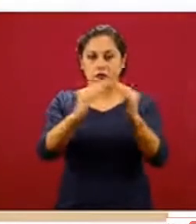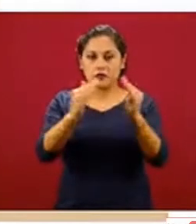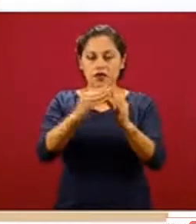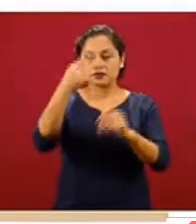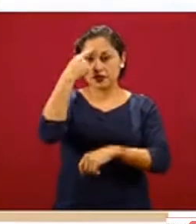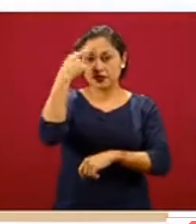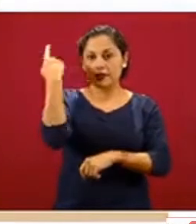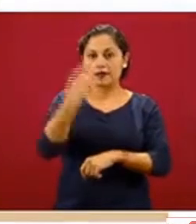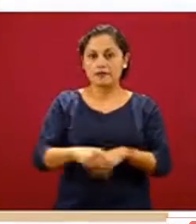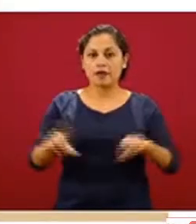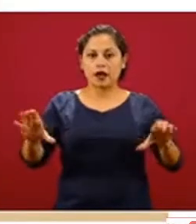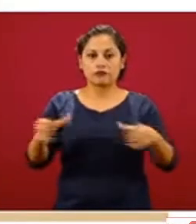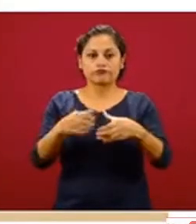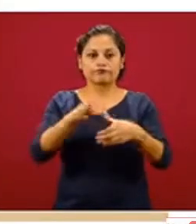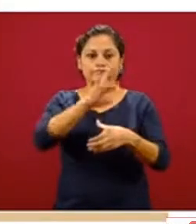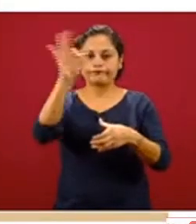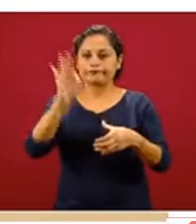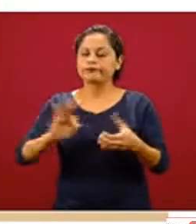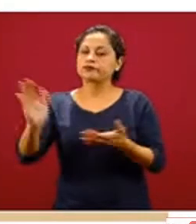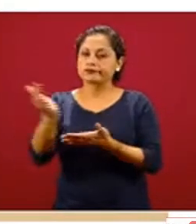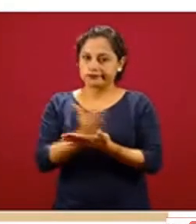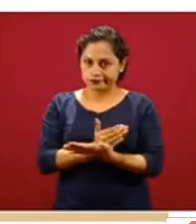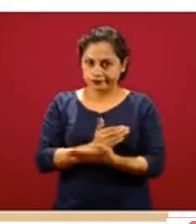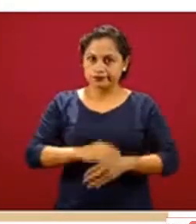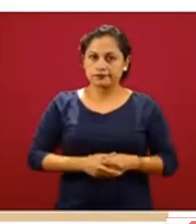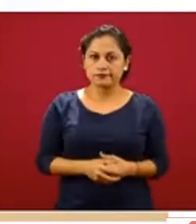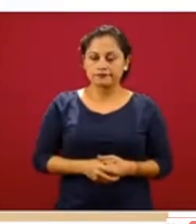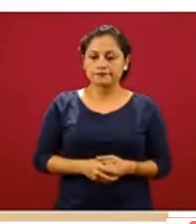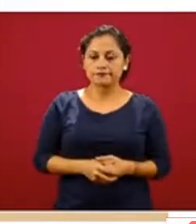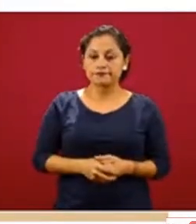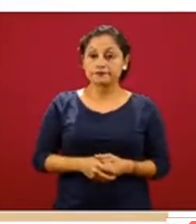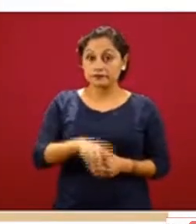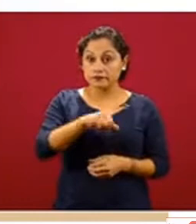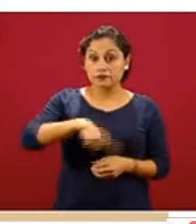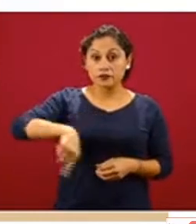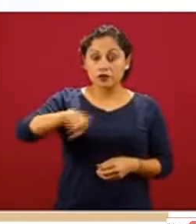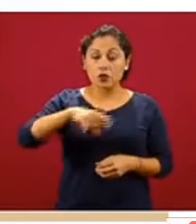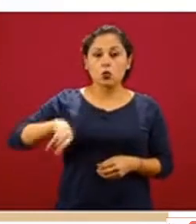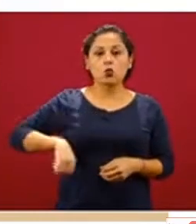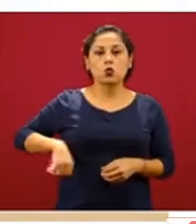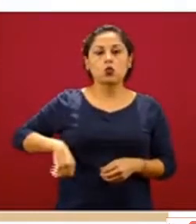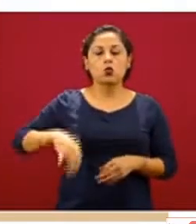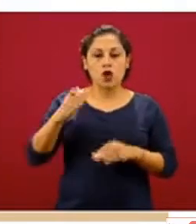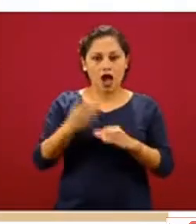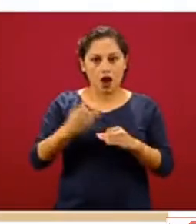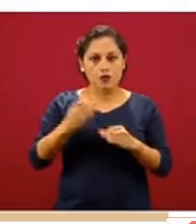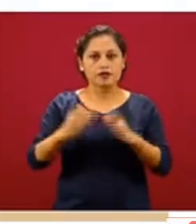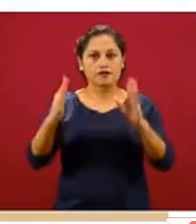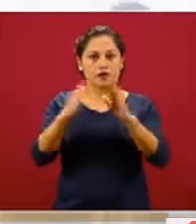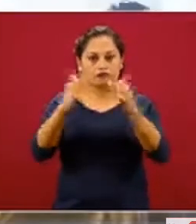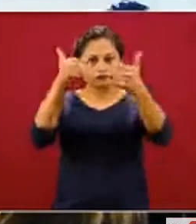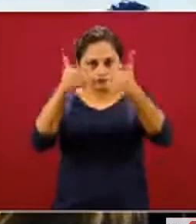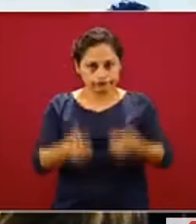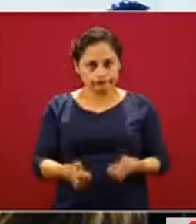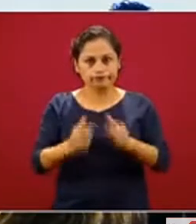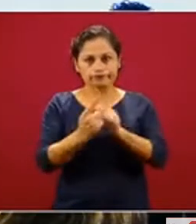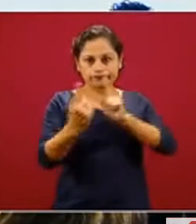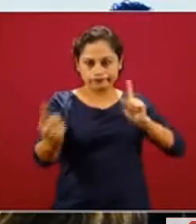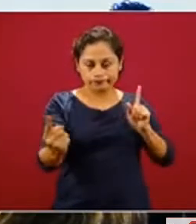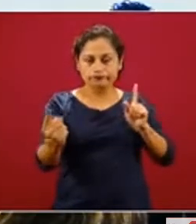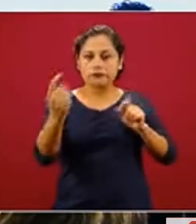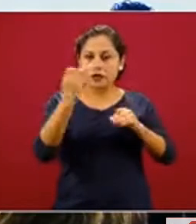de criaderos. Y hubo todo un interés, si me pasas la siguiente, de aprovechar las jornadas de sana distancia para tener pues,